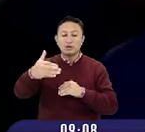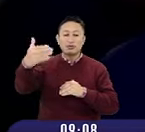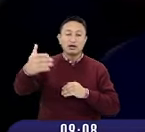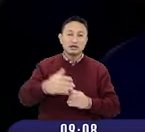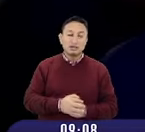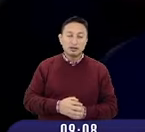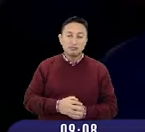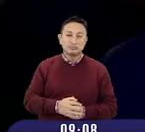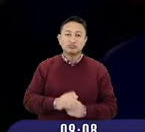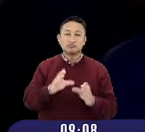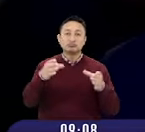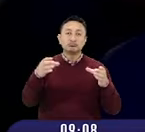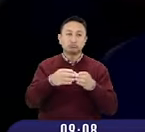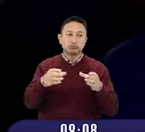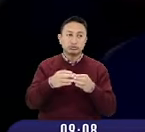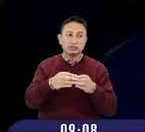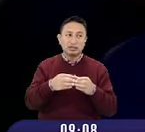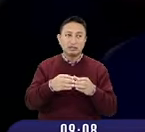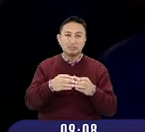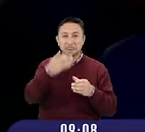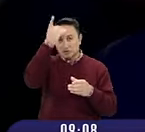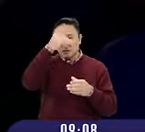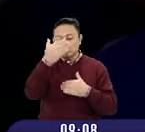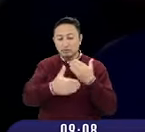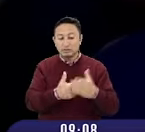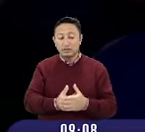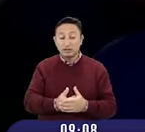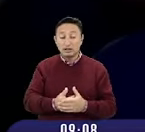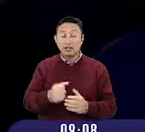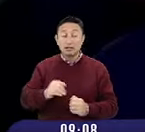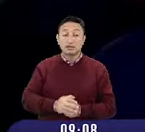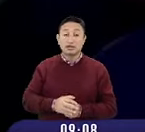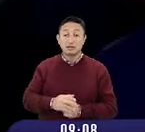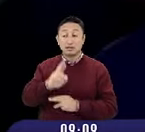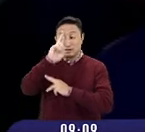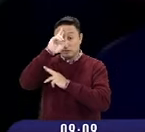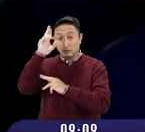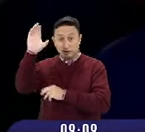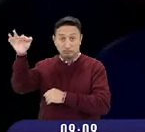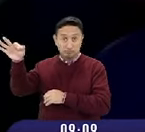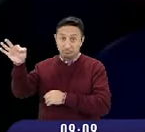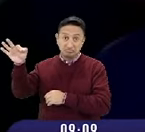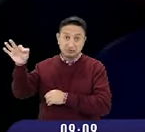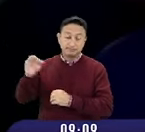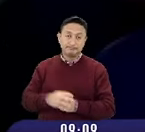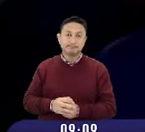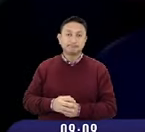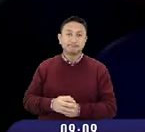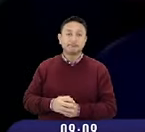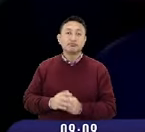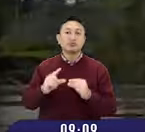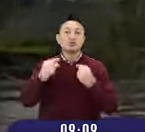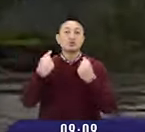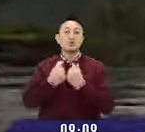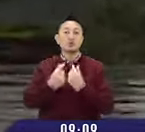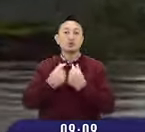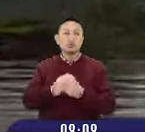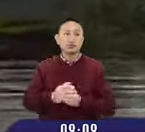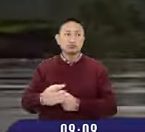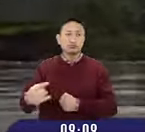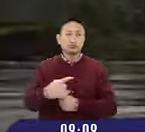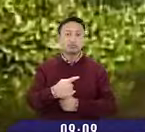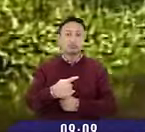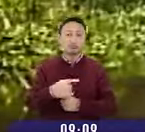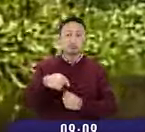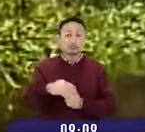este comité estaría vulnerando la voluntad popular. El colectivo señaló que ampliará su posición frente al